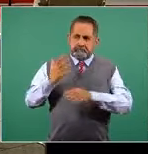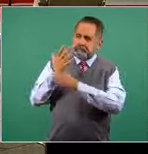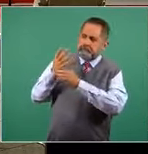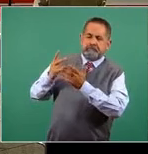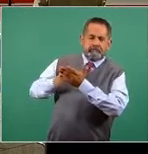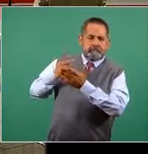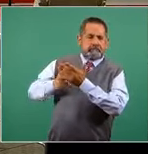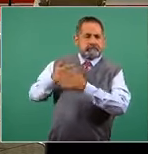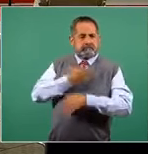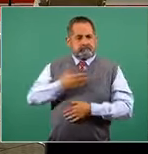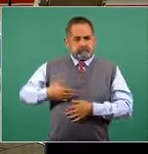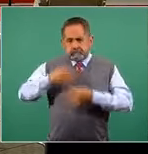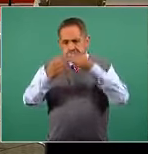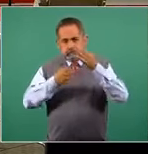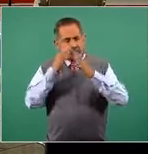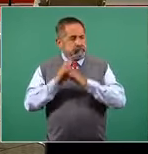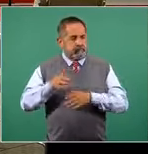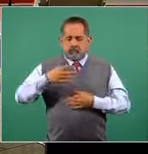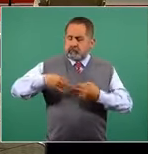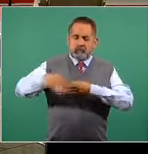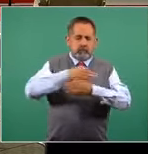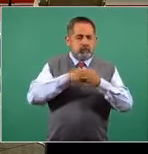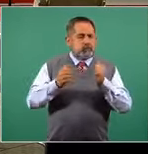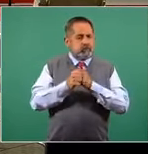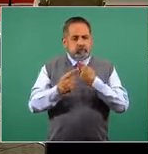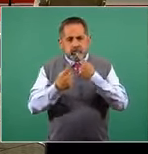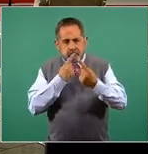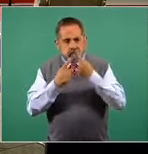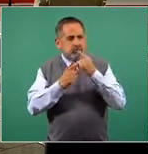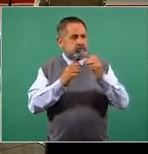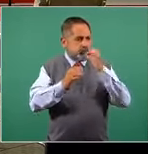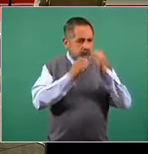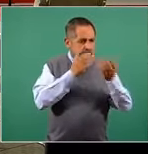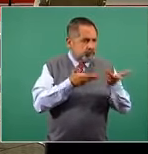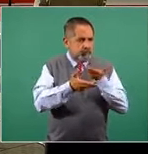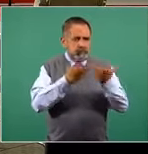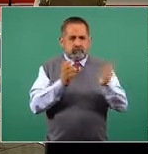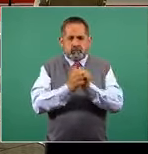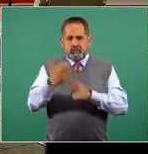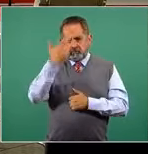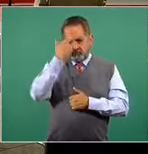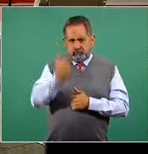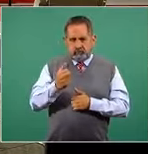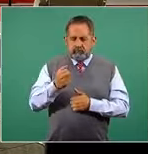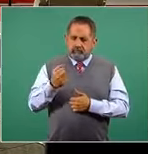y otra vez, que todo lo llevemos por el diálogo, por la razón y no por la fuerza.